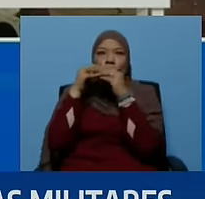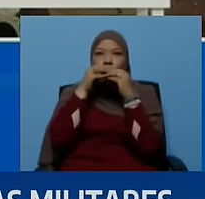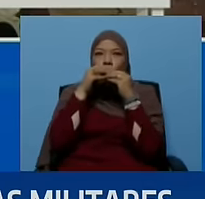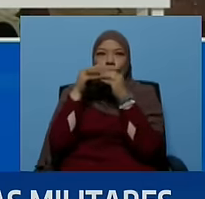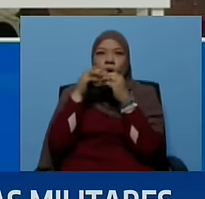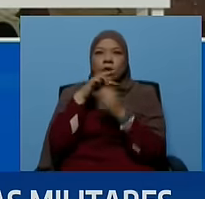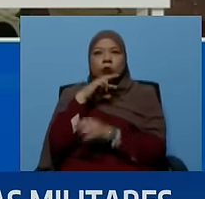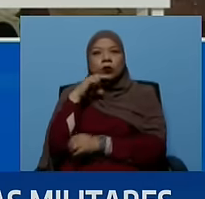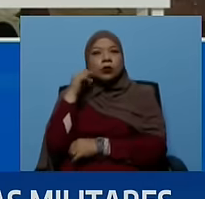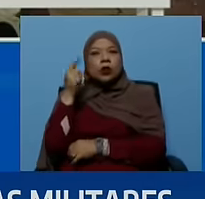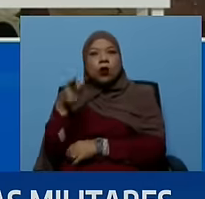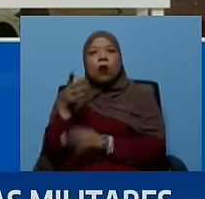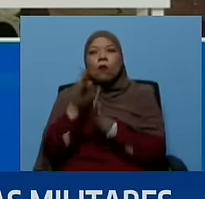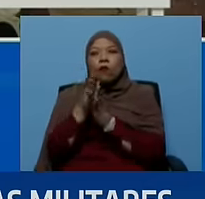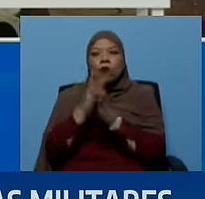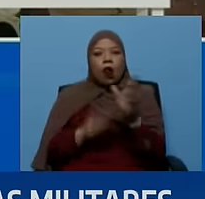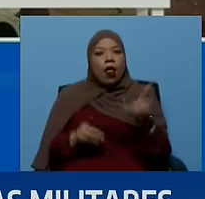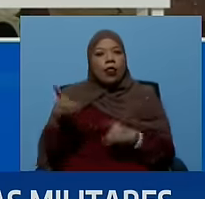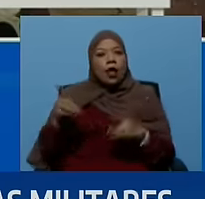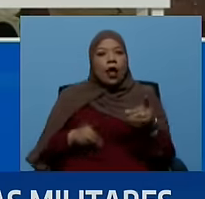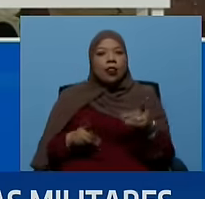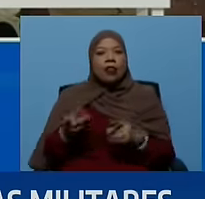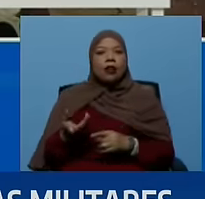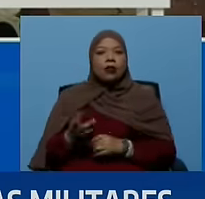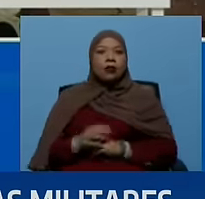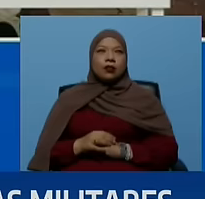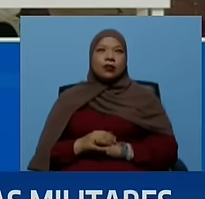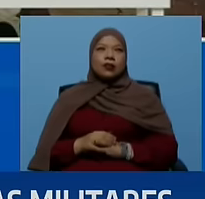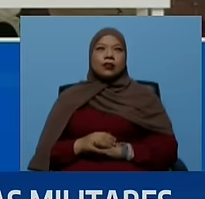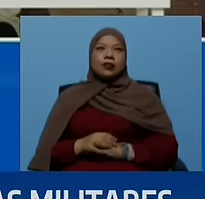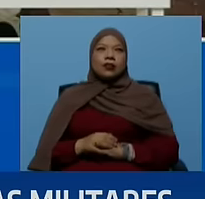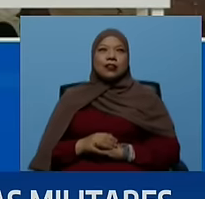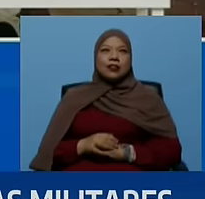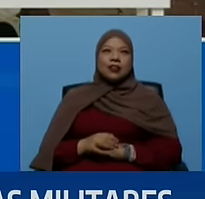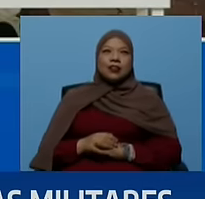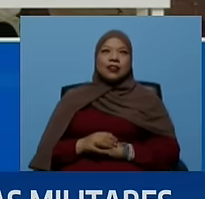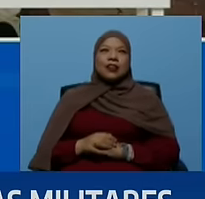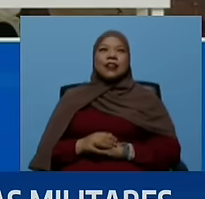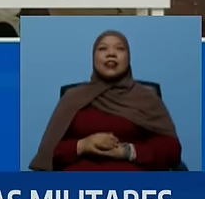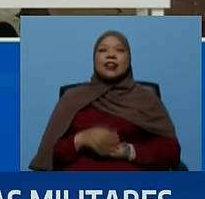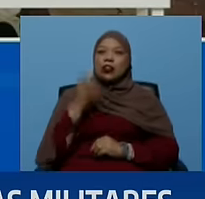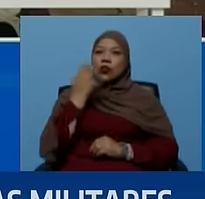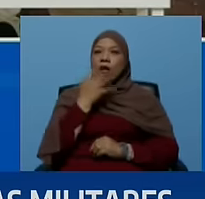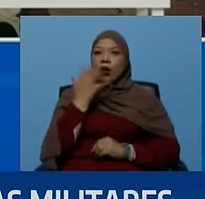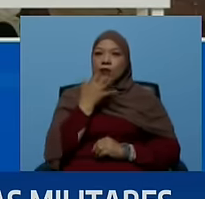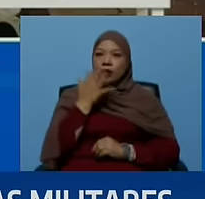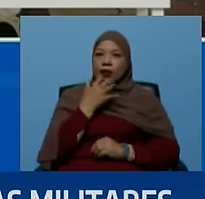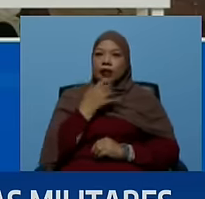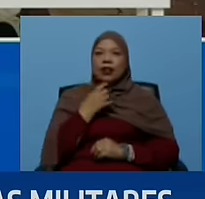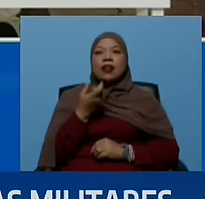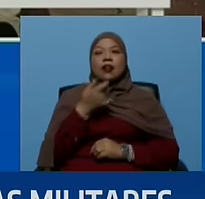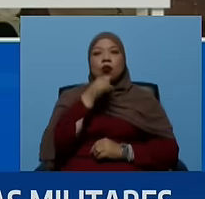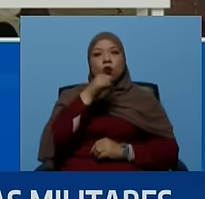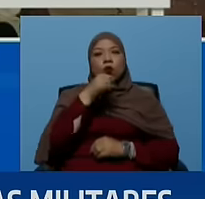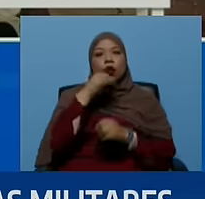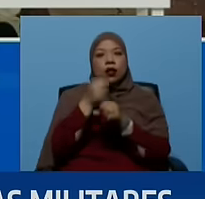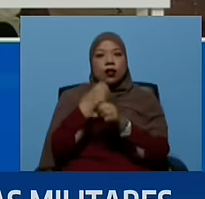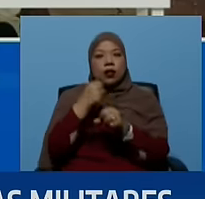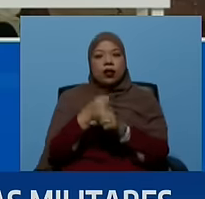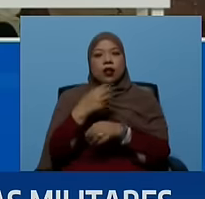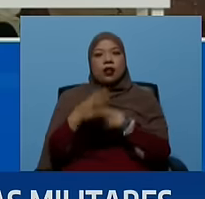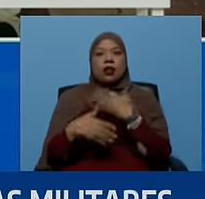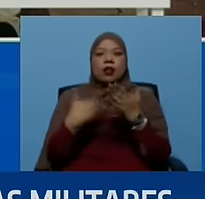paleolítica naum Allá está naum con Pedro Díaz con domiciano